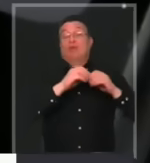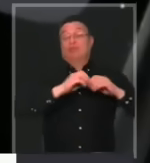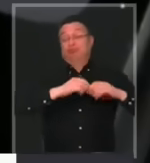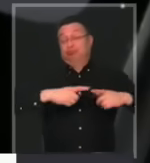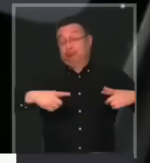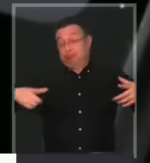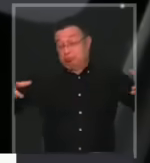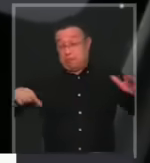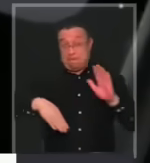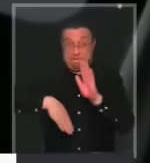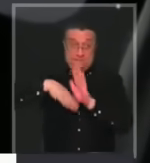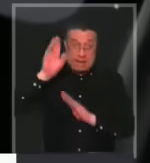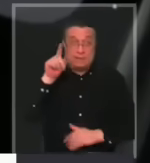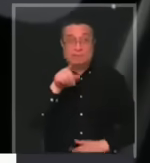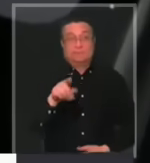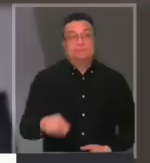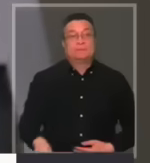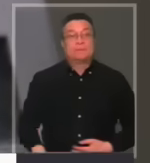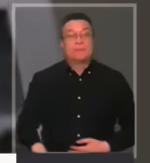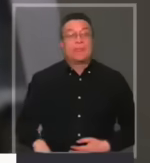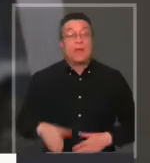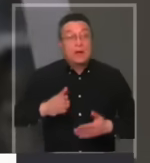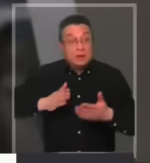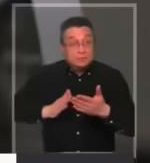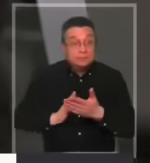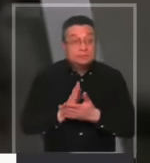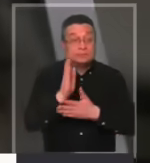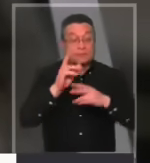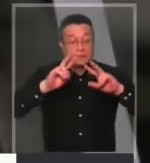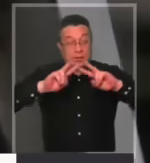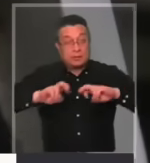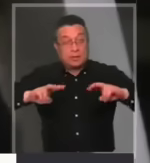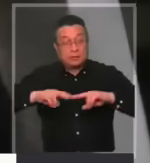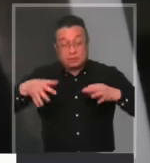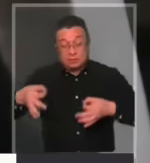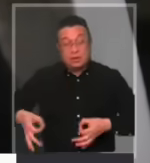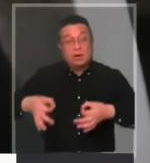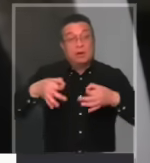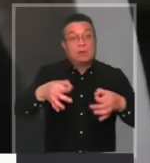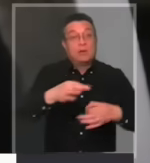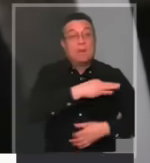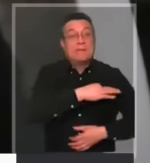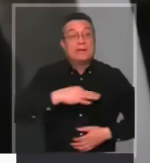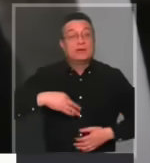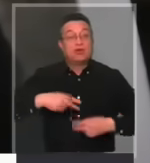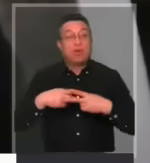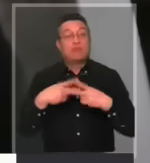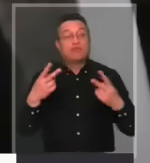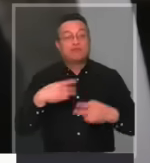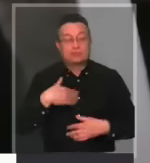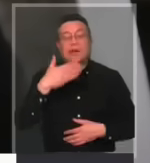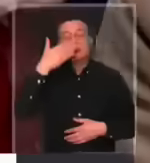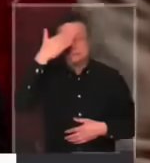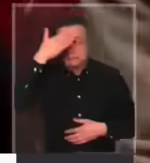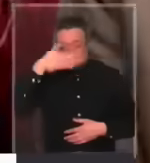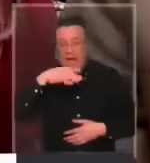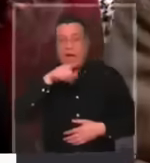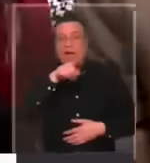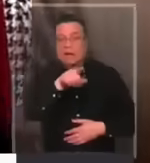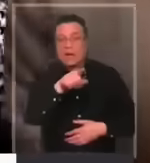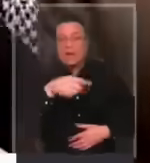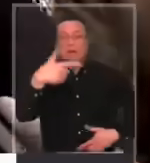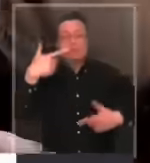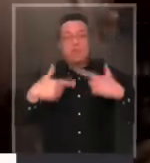nieve. Con el inicio de la indagación que de oficio abrió el Ministerio Público, sabemos que no solo el ámbito político